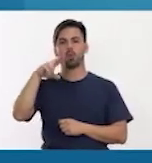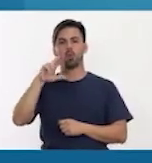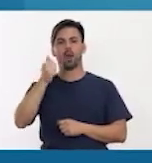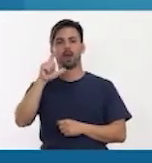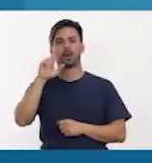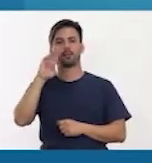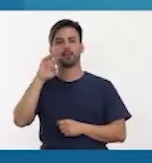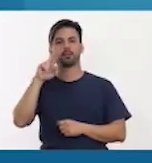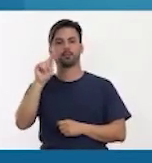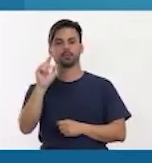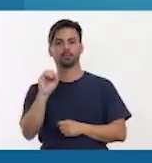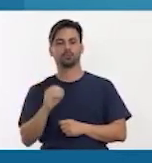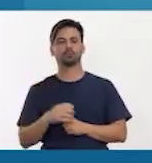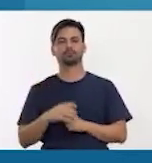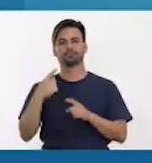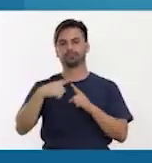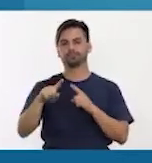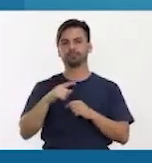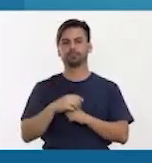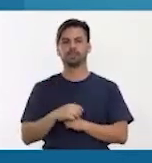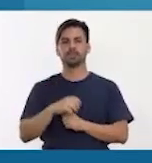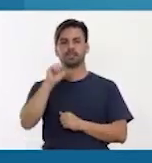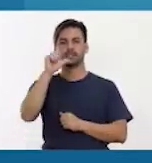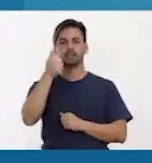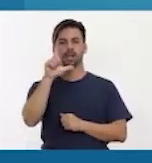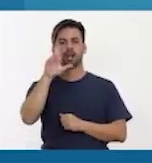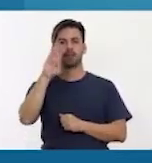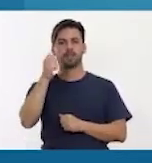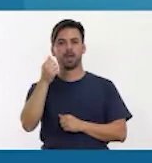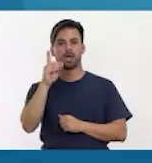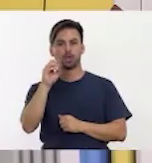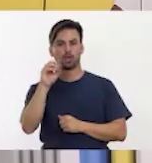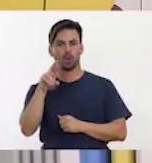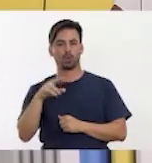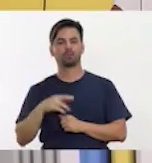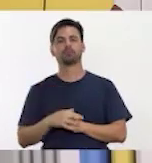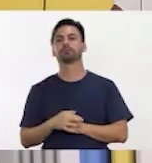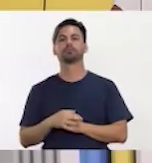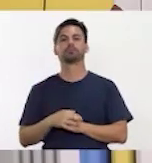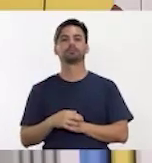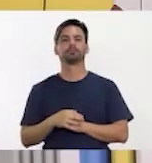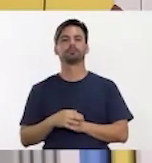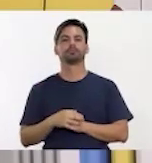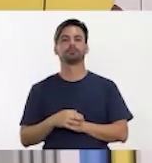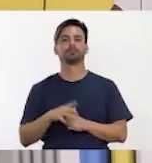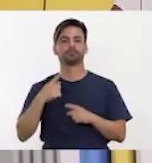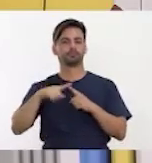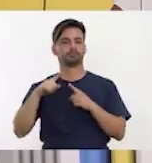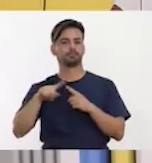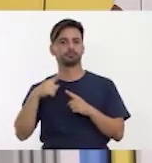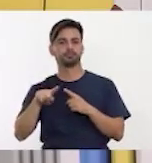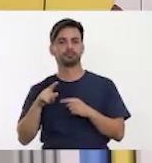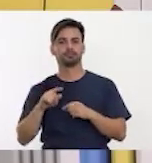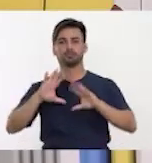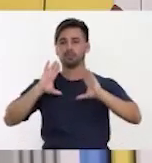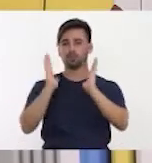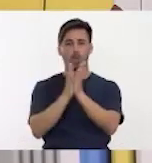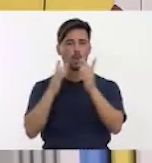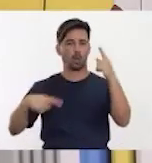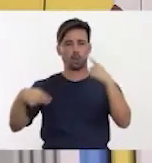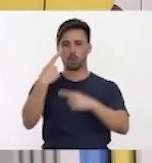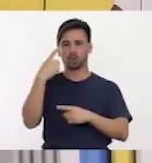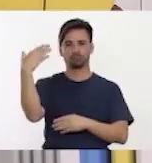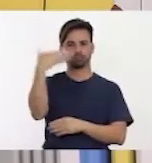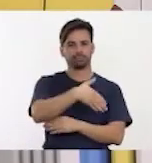Salvador Cisneros Betancourt y el general José Lacré. Todos ellos opuestos a la intervención